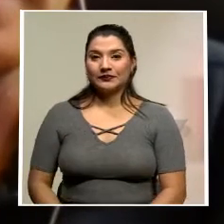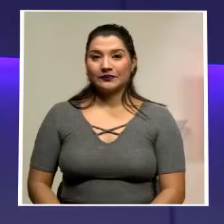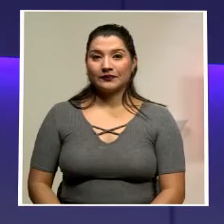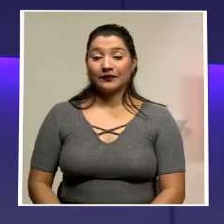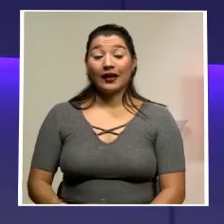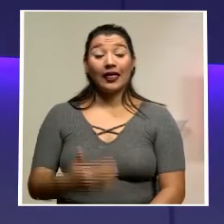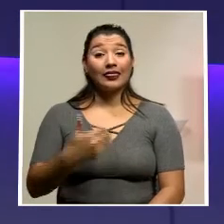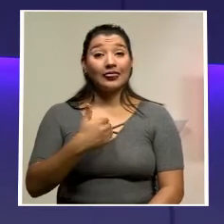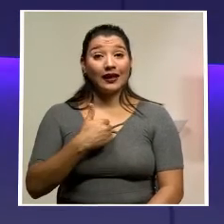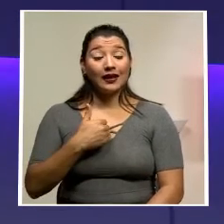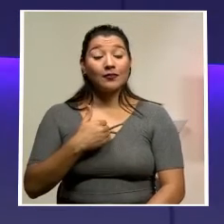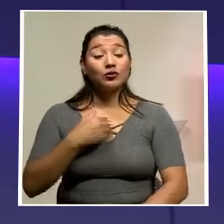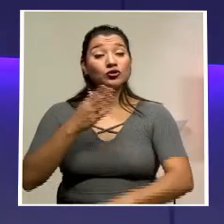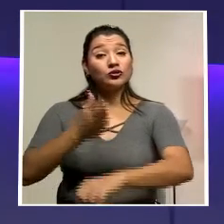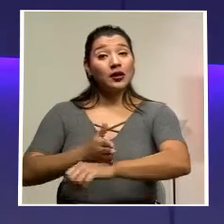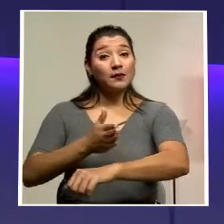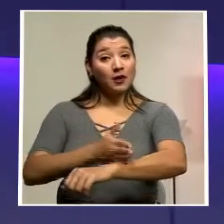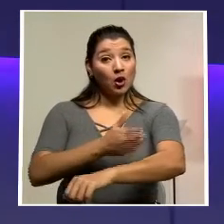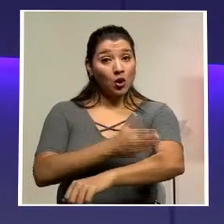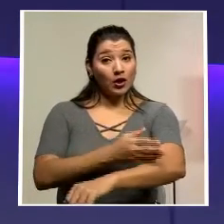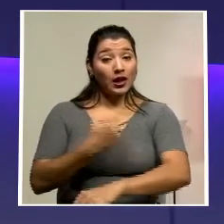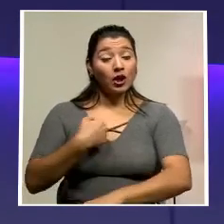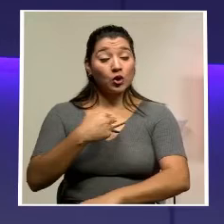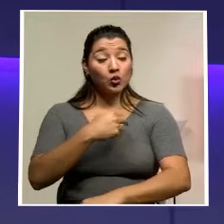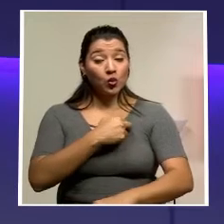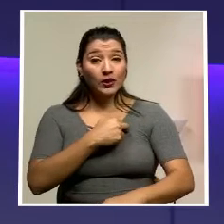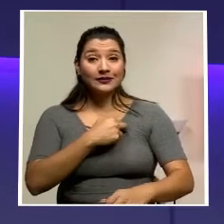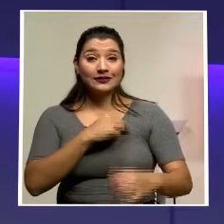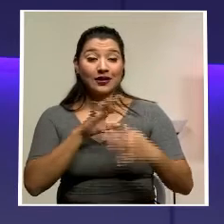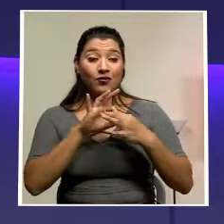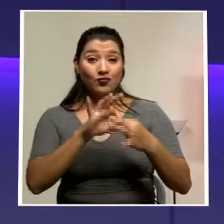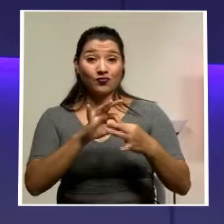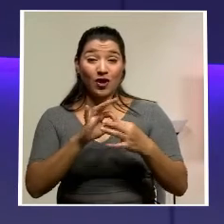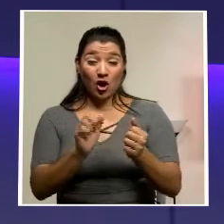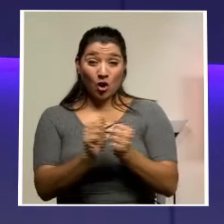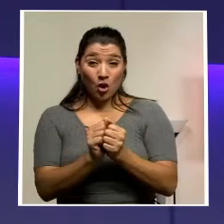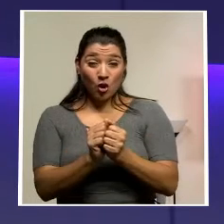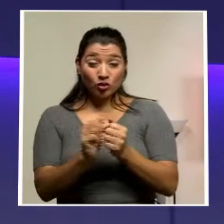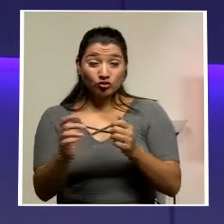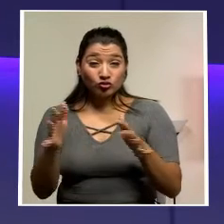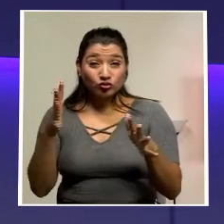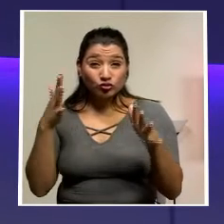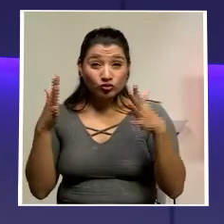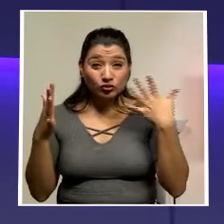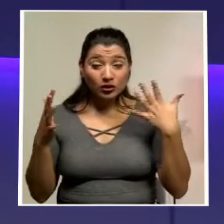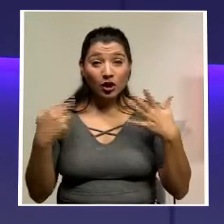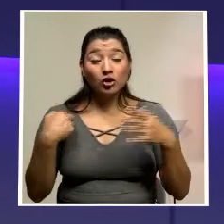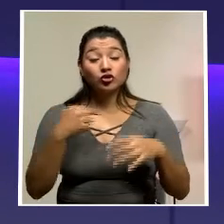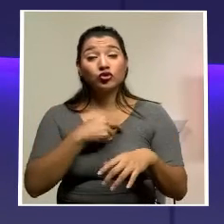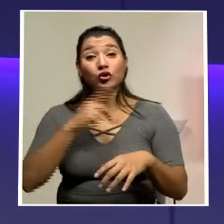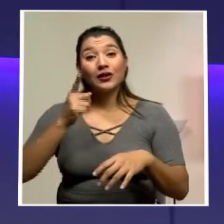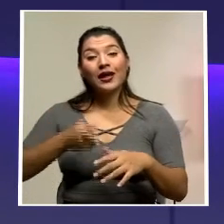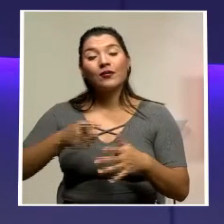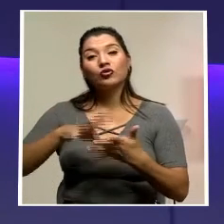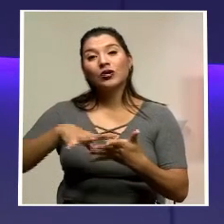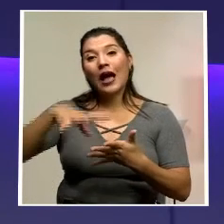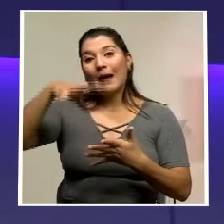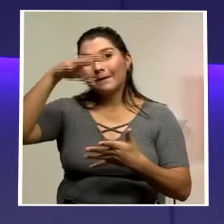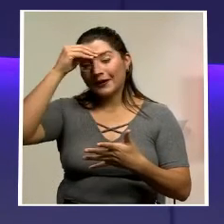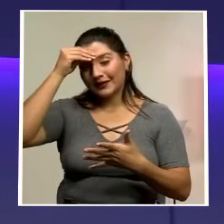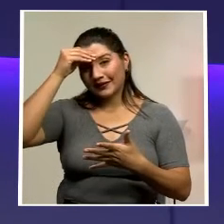Tenemos que mejorar nuestra relación con la naturaleza. Tenemos que aprender a convivir con